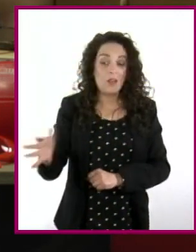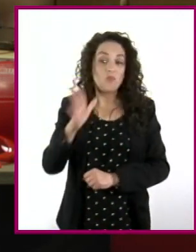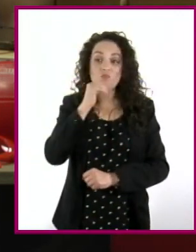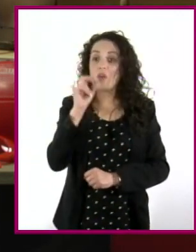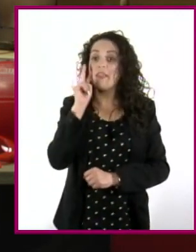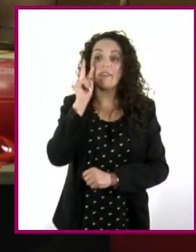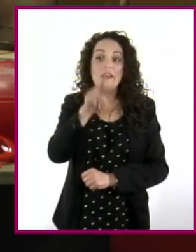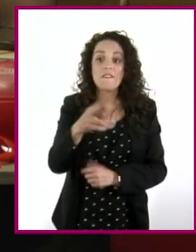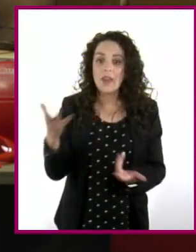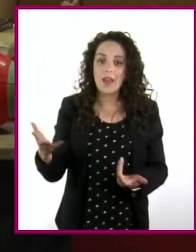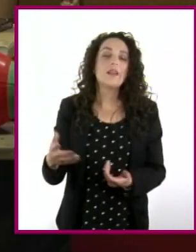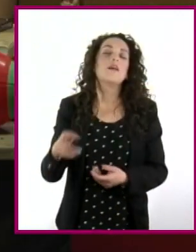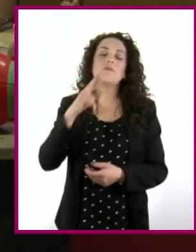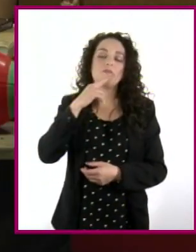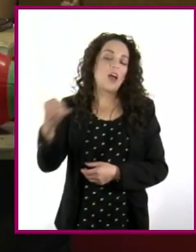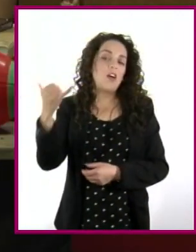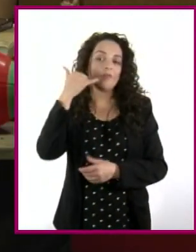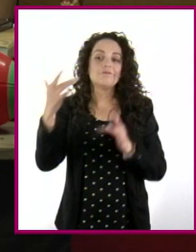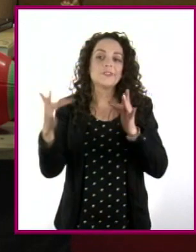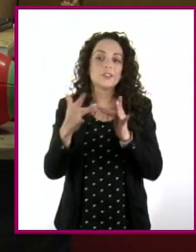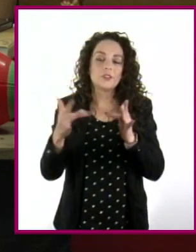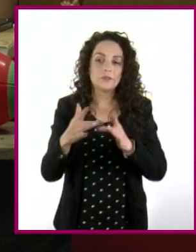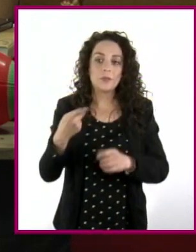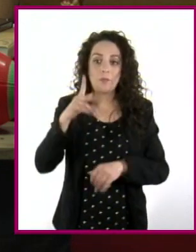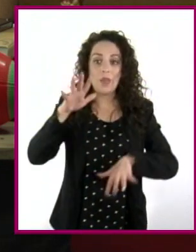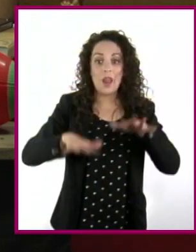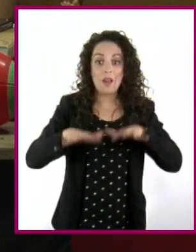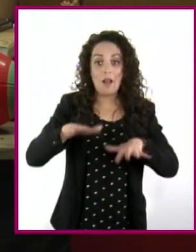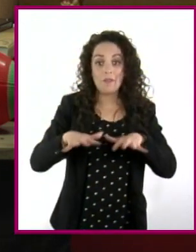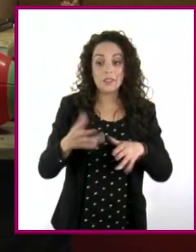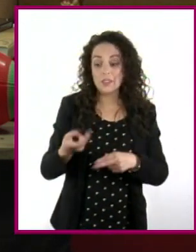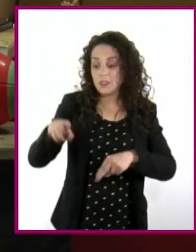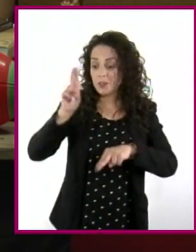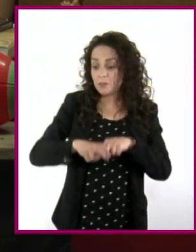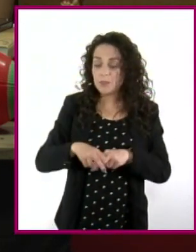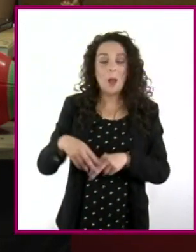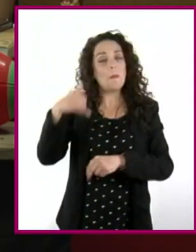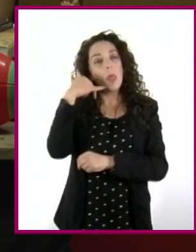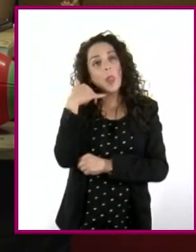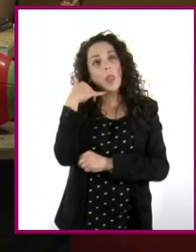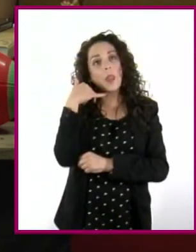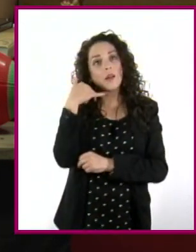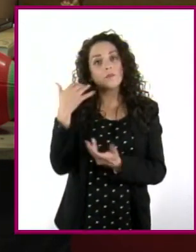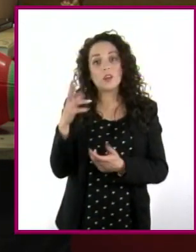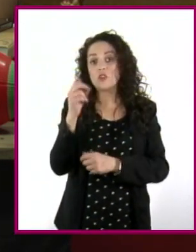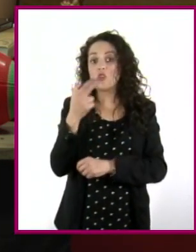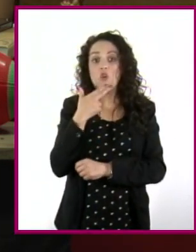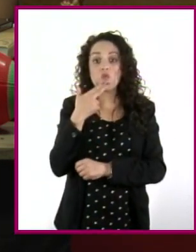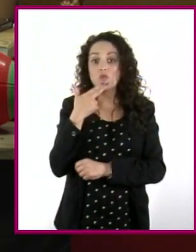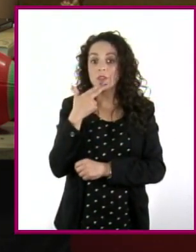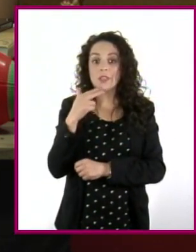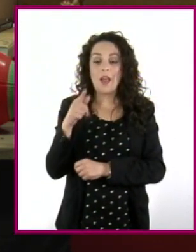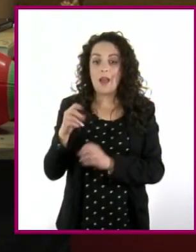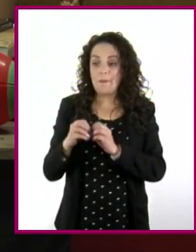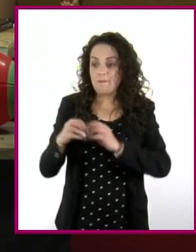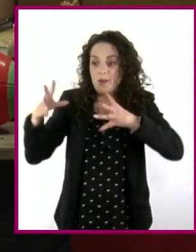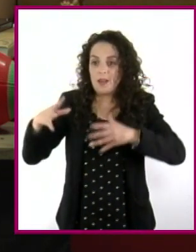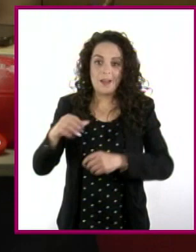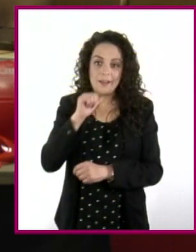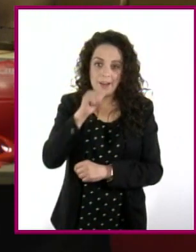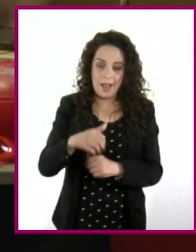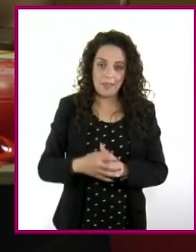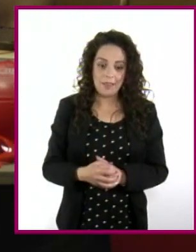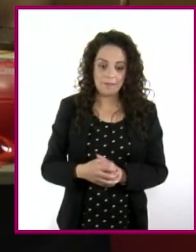en persona tan fácilmente. Aunque a veces se sienta solo a charlar, en esos casos no usa el altavoz. Terminando voy a platicar con